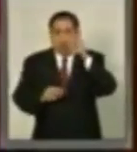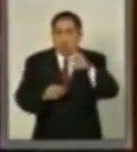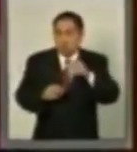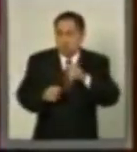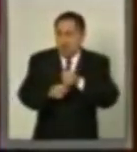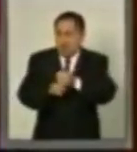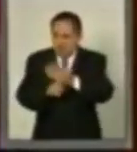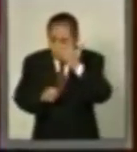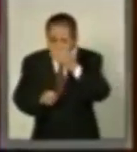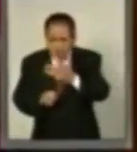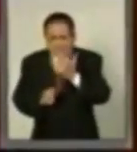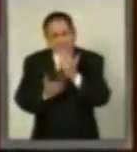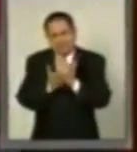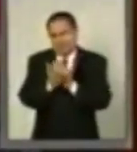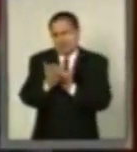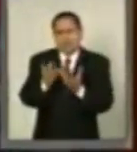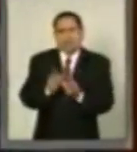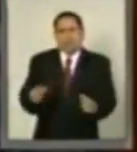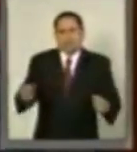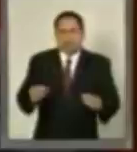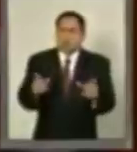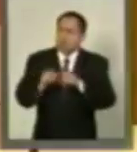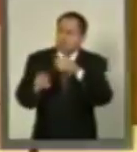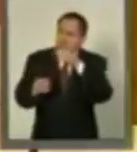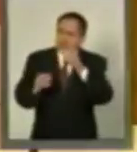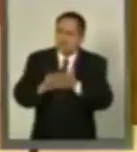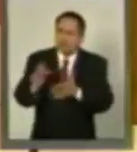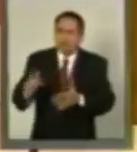sancionar la violencia de género. Muchas gracias.